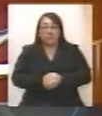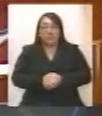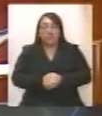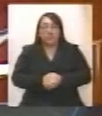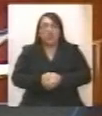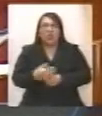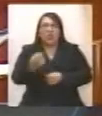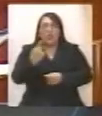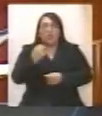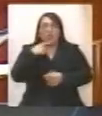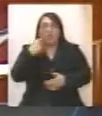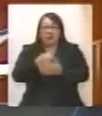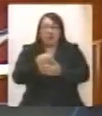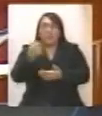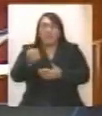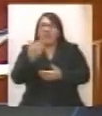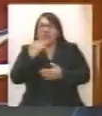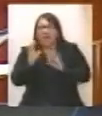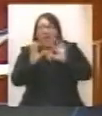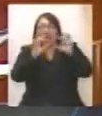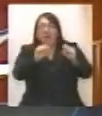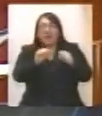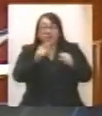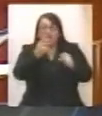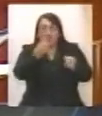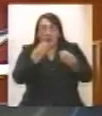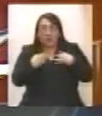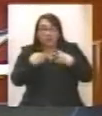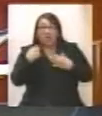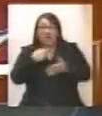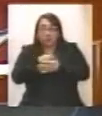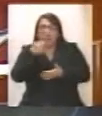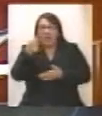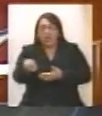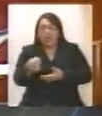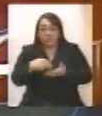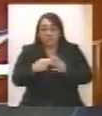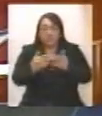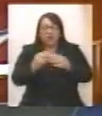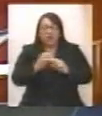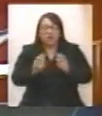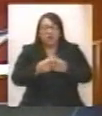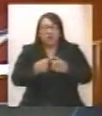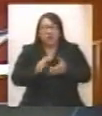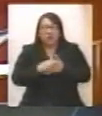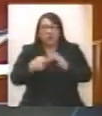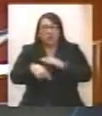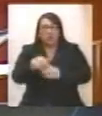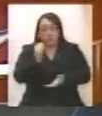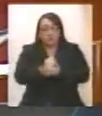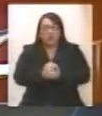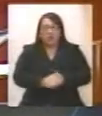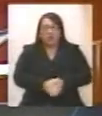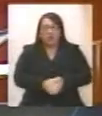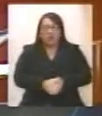combatir el crimen organizado, solicitando a la representación nacional su pronta aprobación.